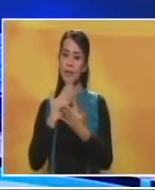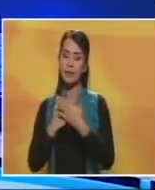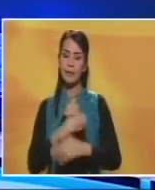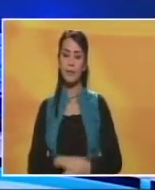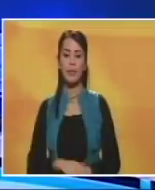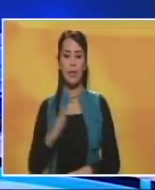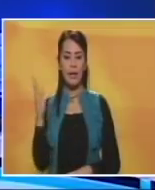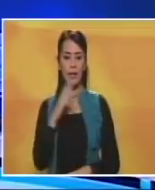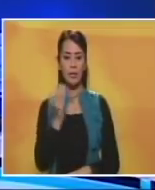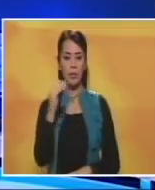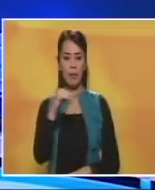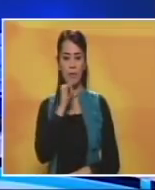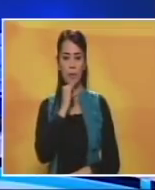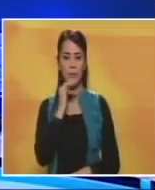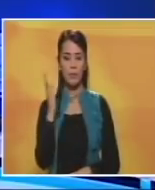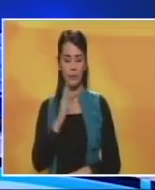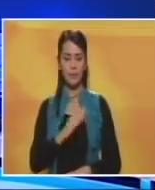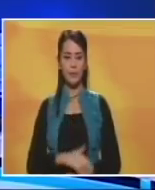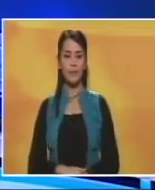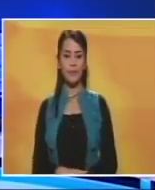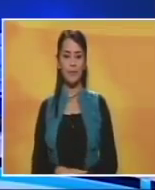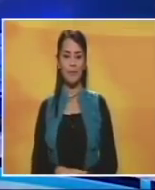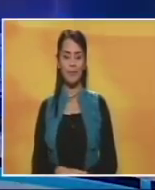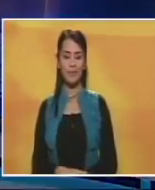A regreso, más información, ya venimos.